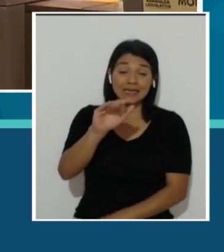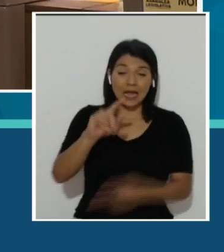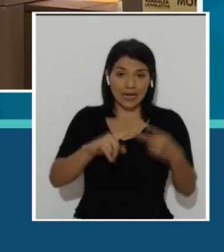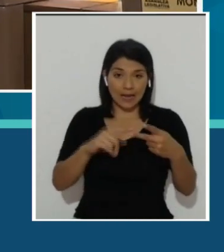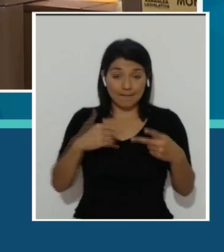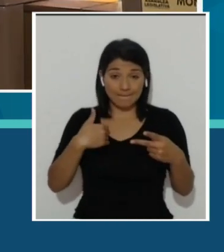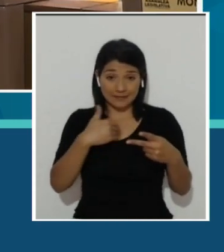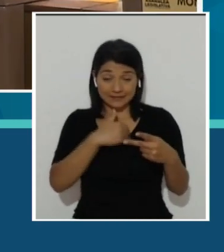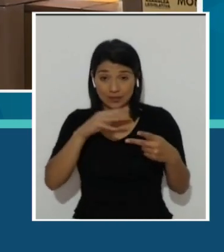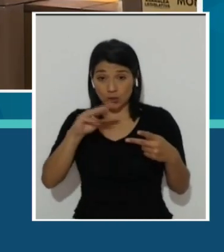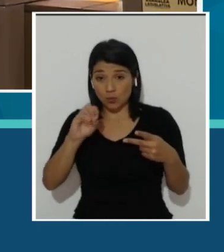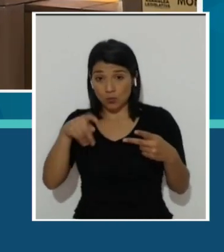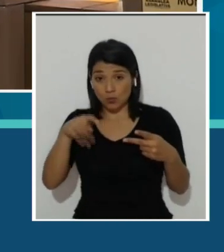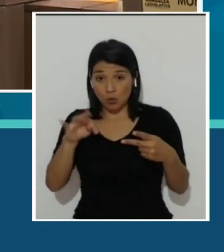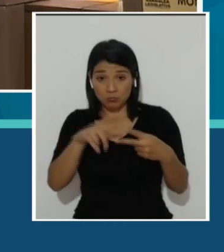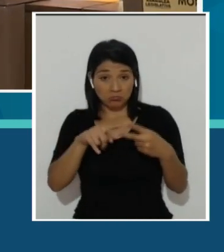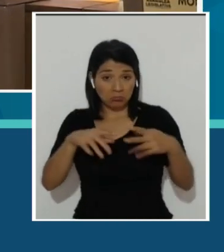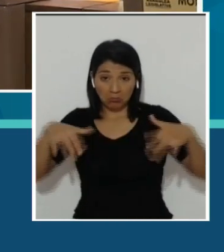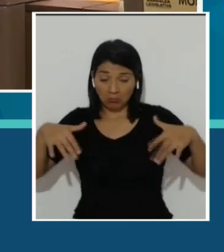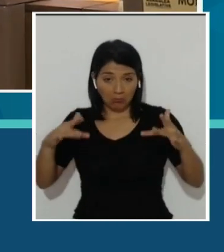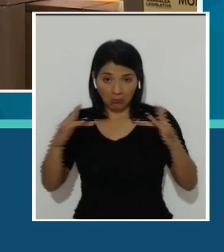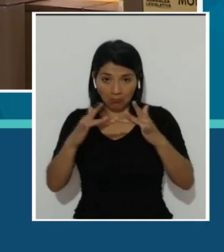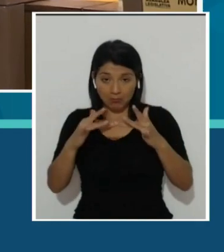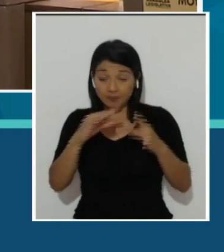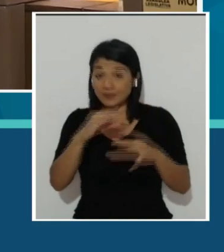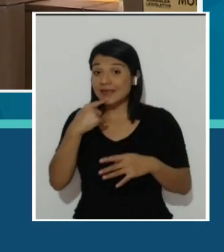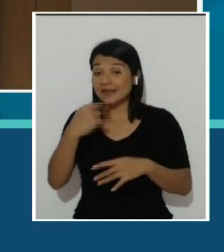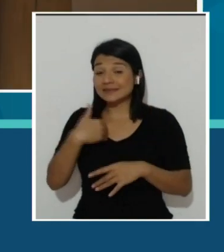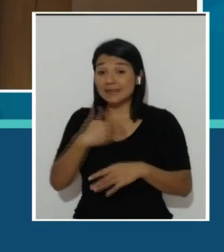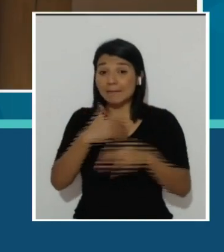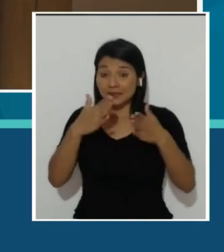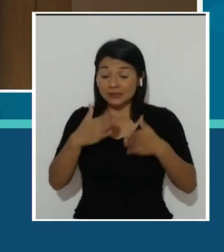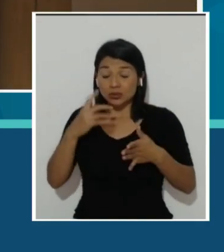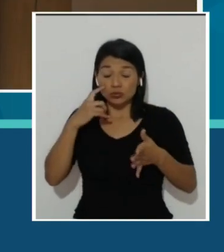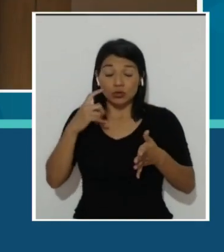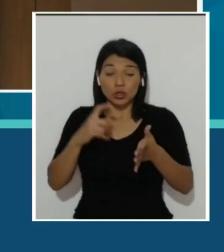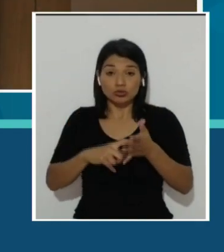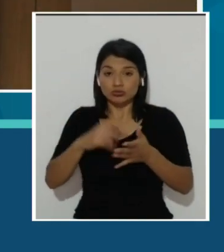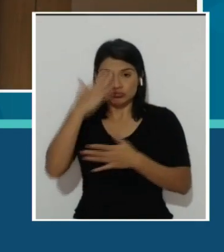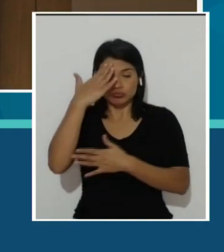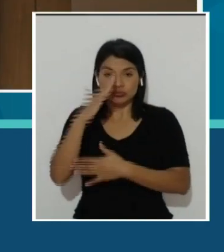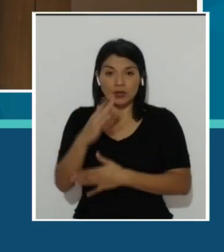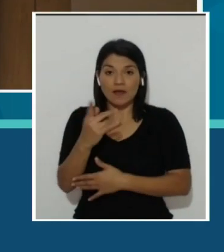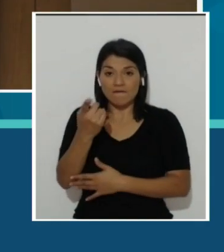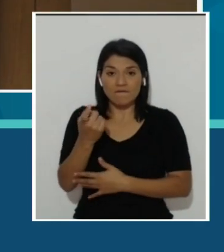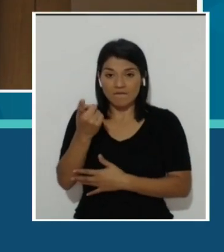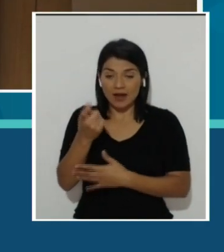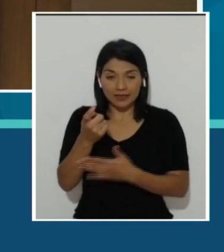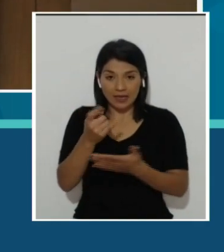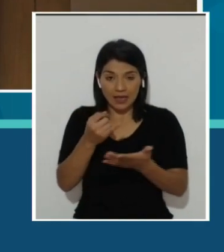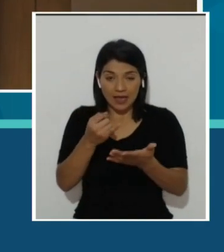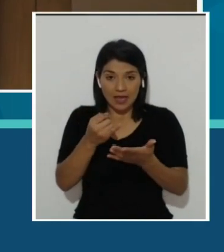y el ministro Luis Amador reconoció que no sabía que hacen falta los estudios de impacto ambiental.